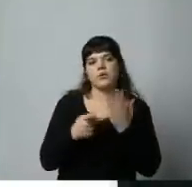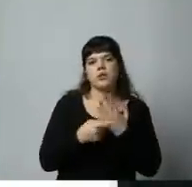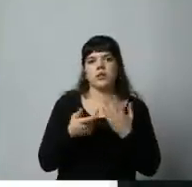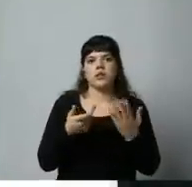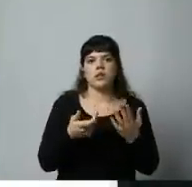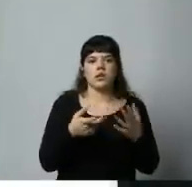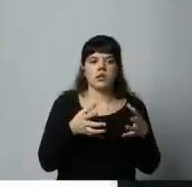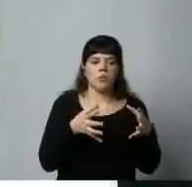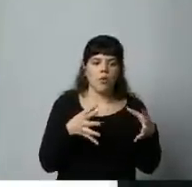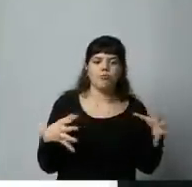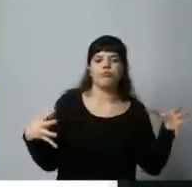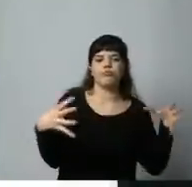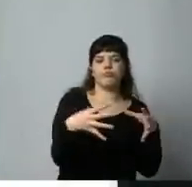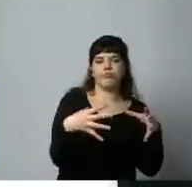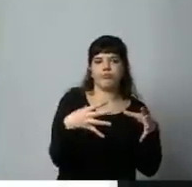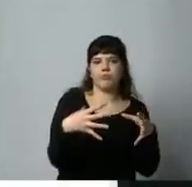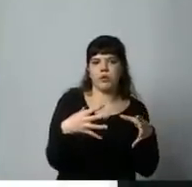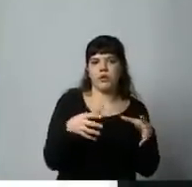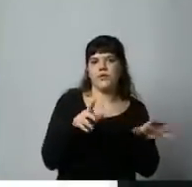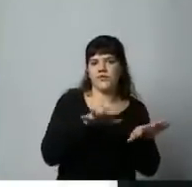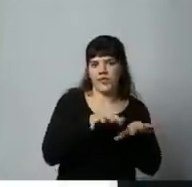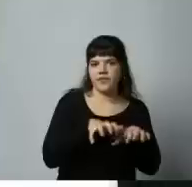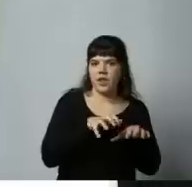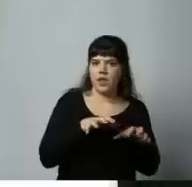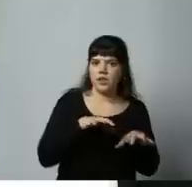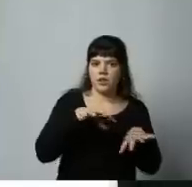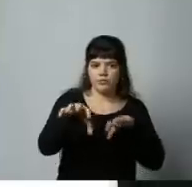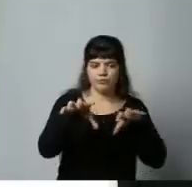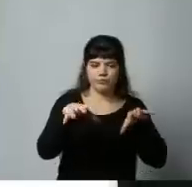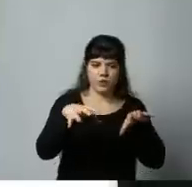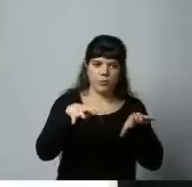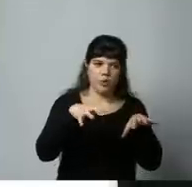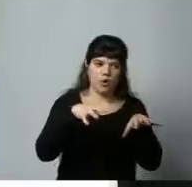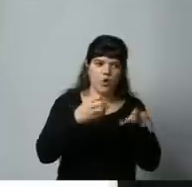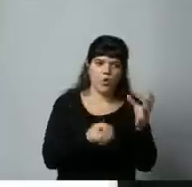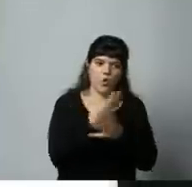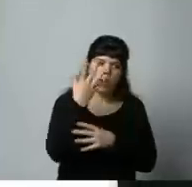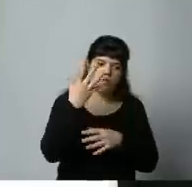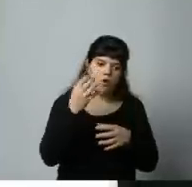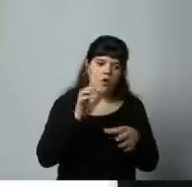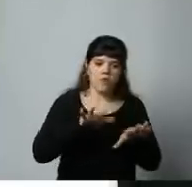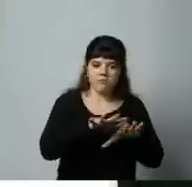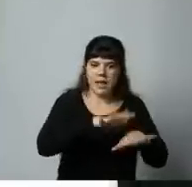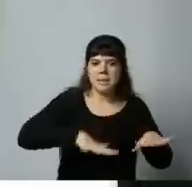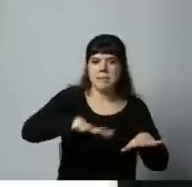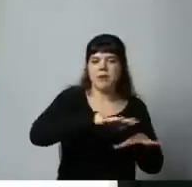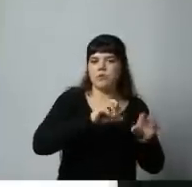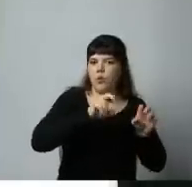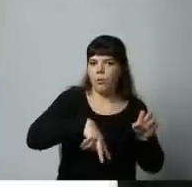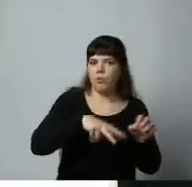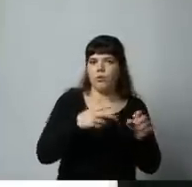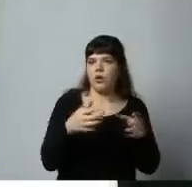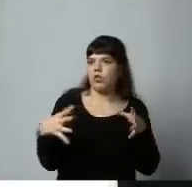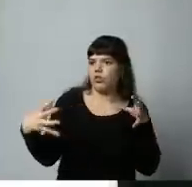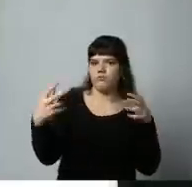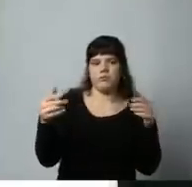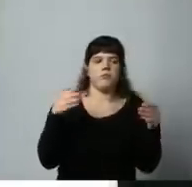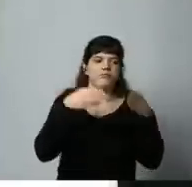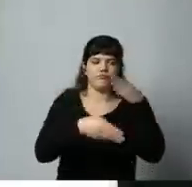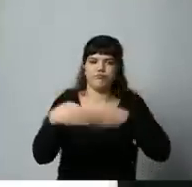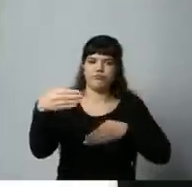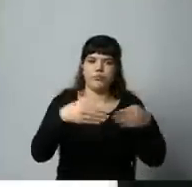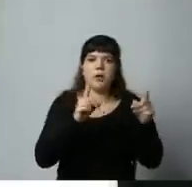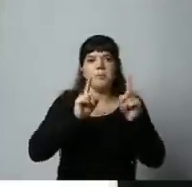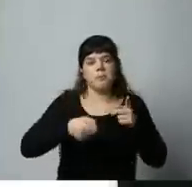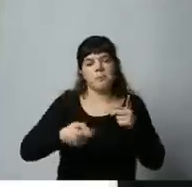coviva en realidad que tiene muchos nuevos espacios comunes también pero también hemos puesto a